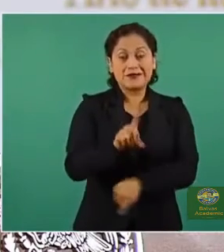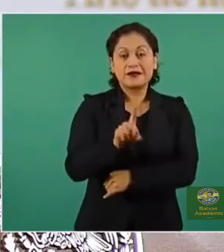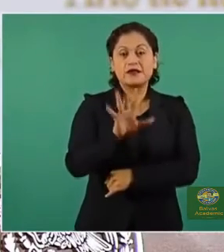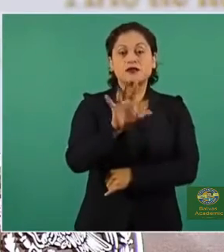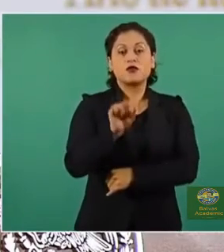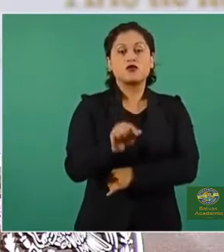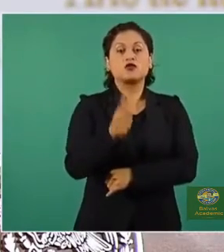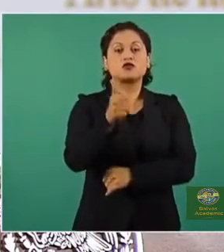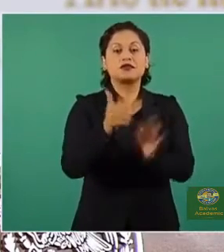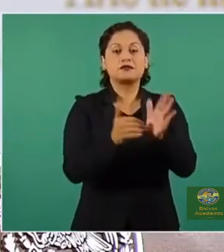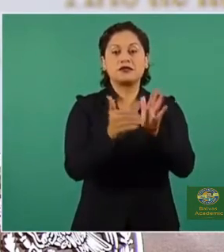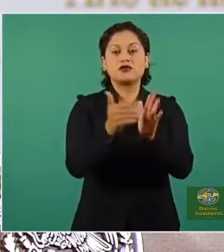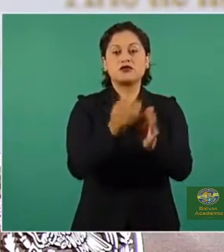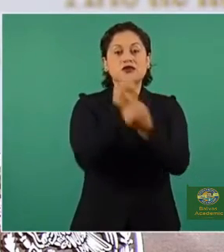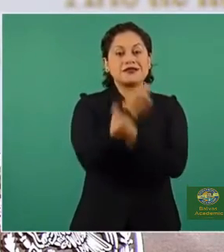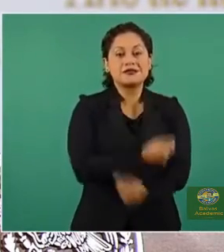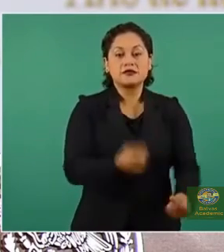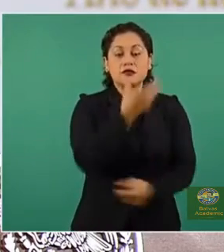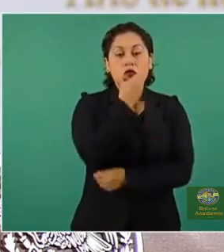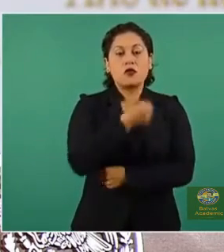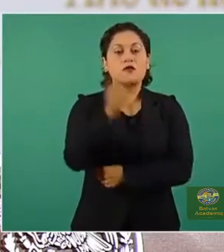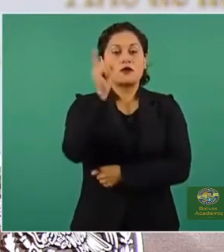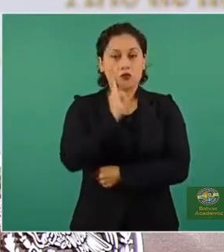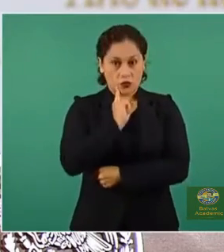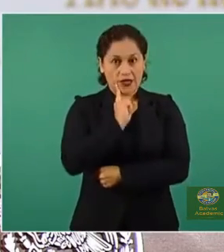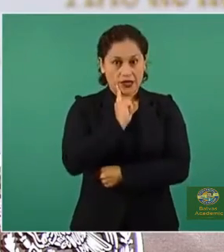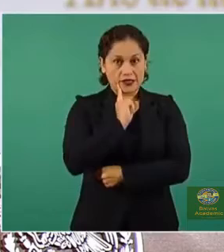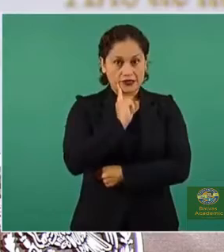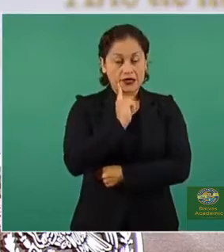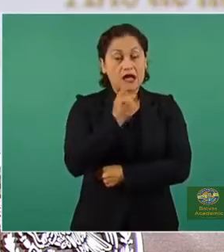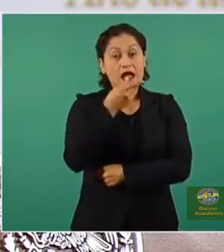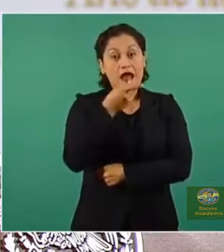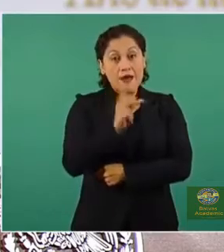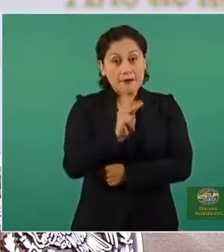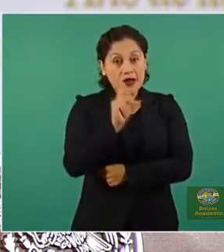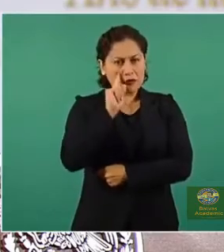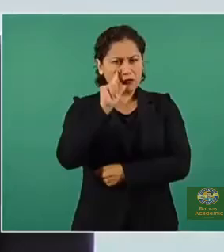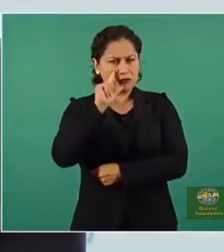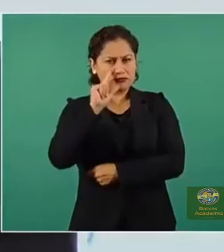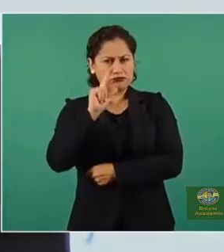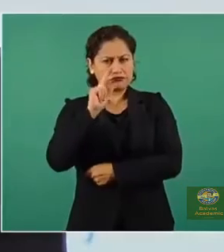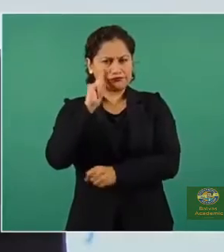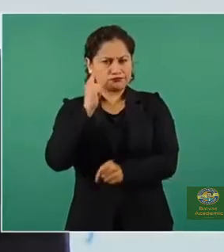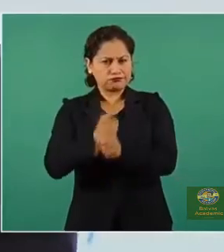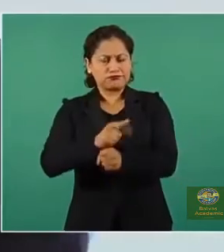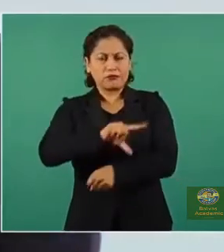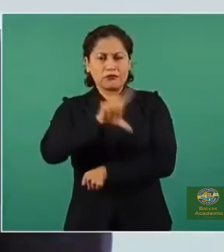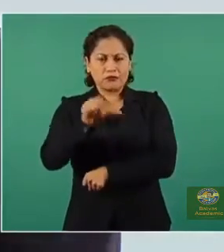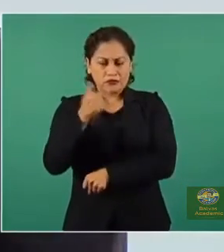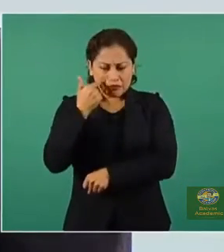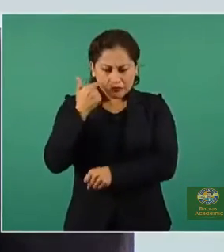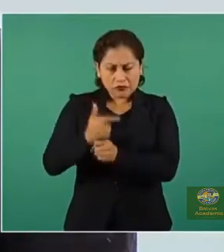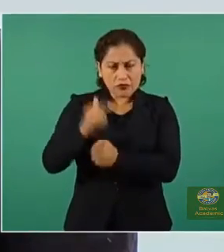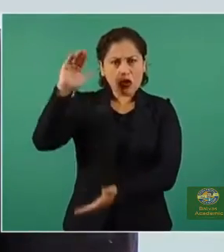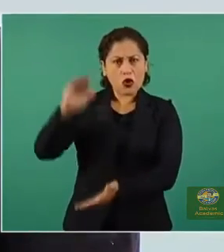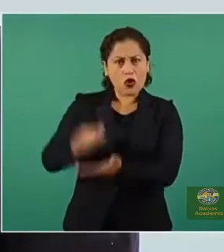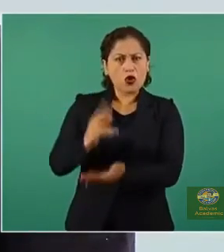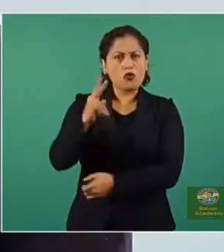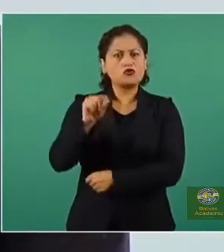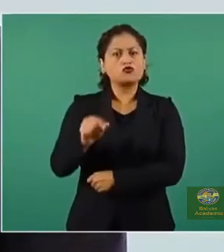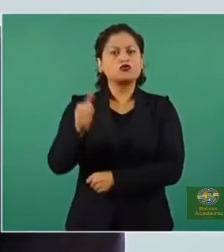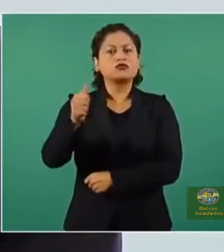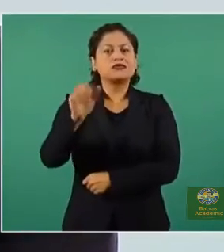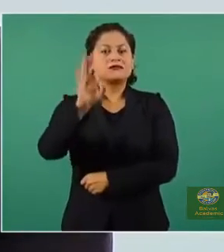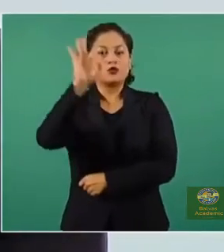35.6 millones de niñas y de niños, pero se registró una disminución significativa de 2.6% en